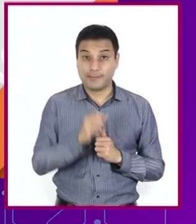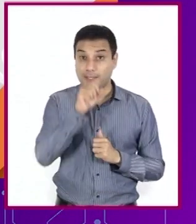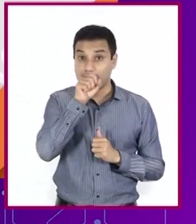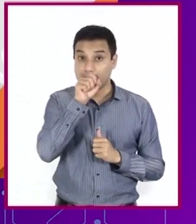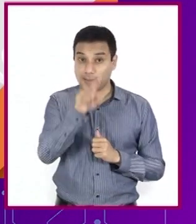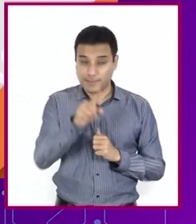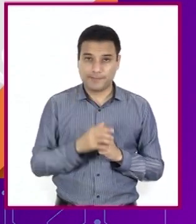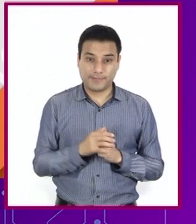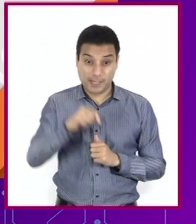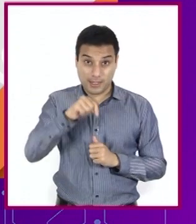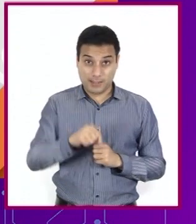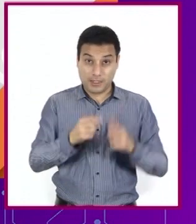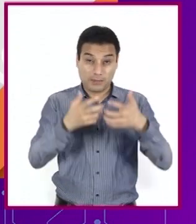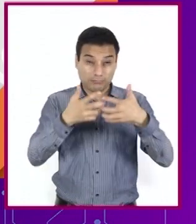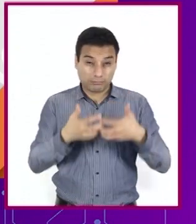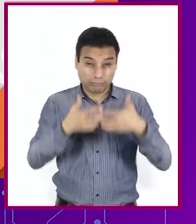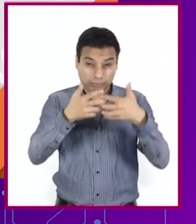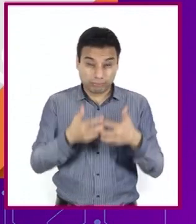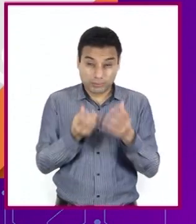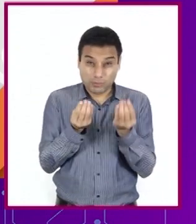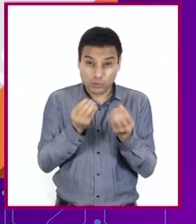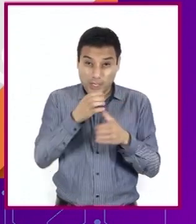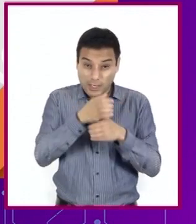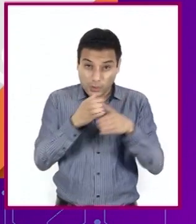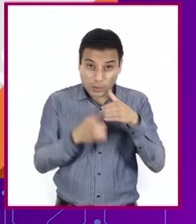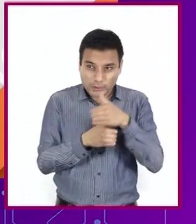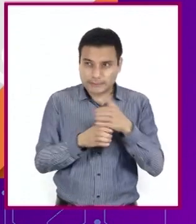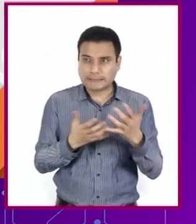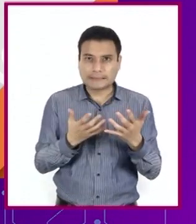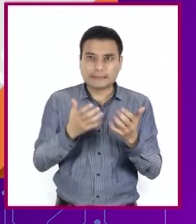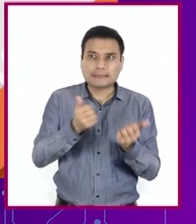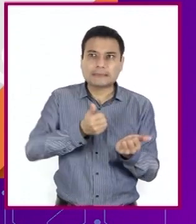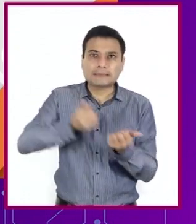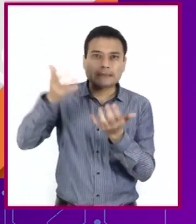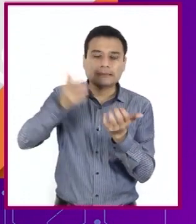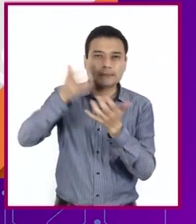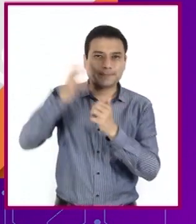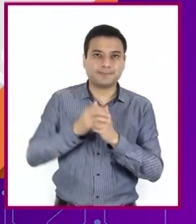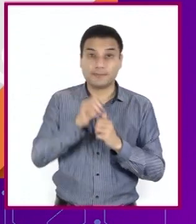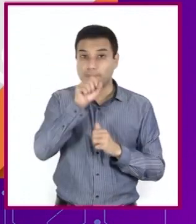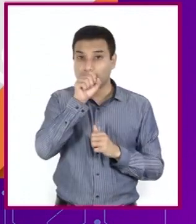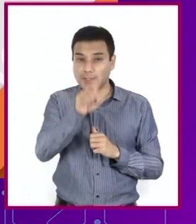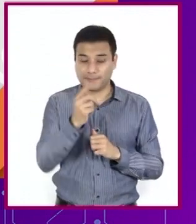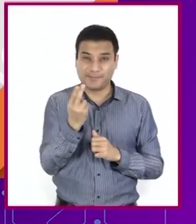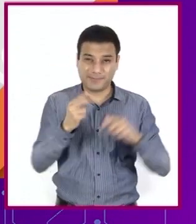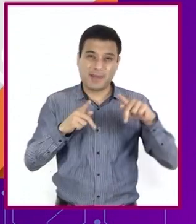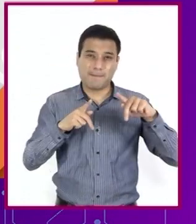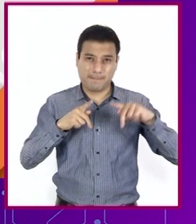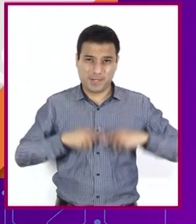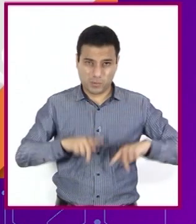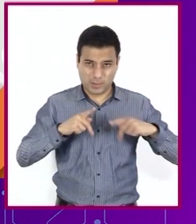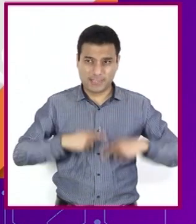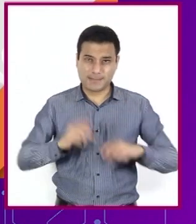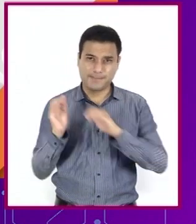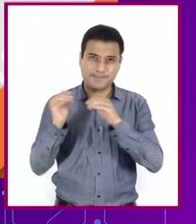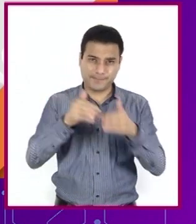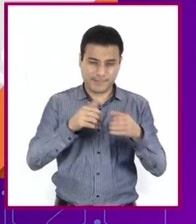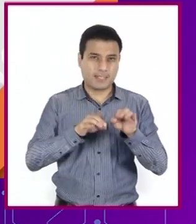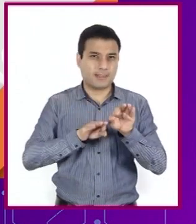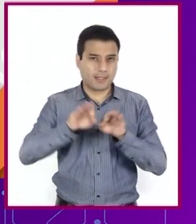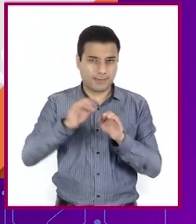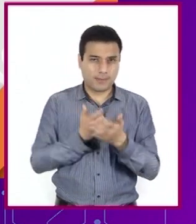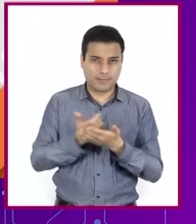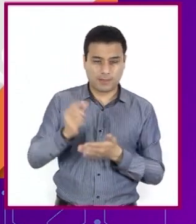al excedente de producción. Utilizar mano de obra barata. Así, los